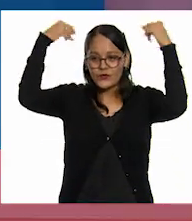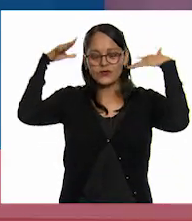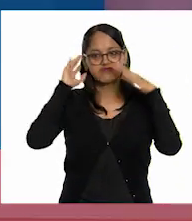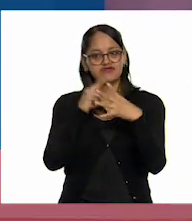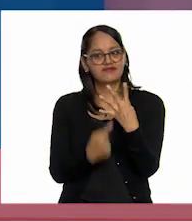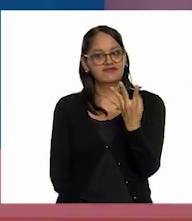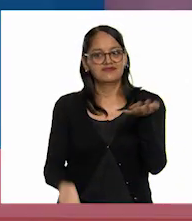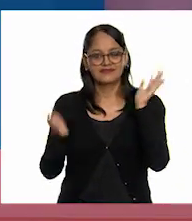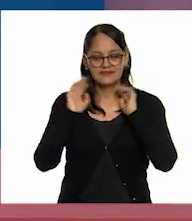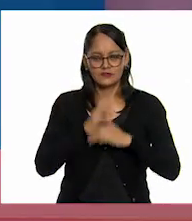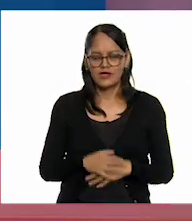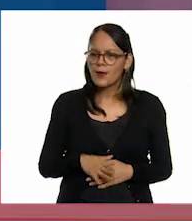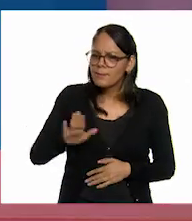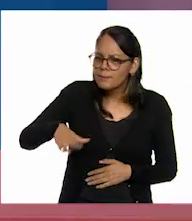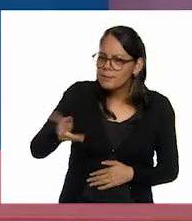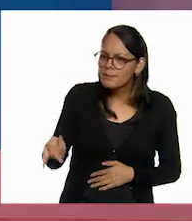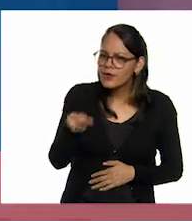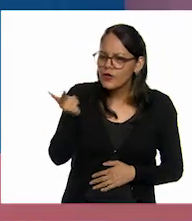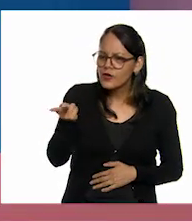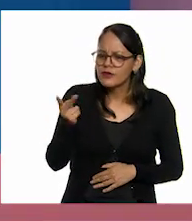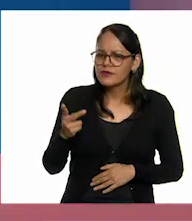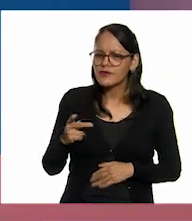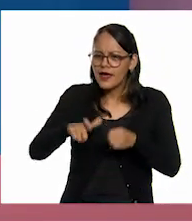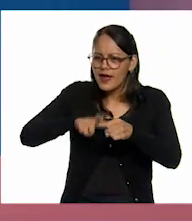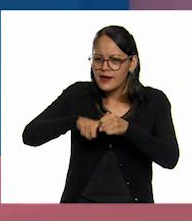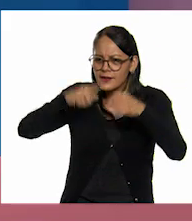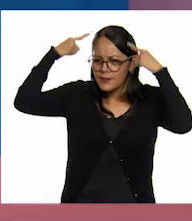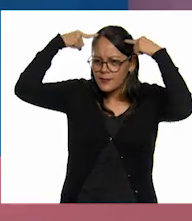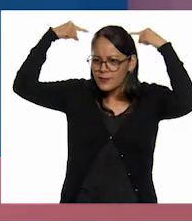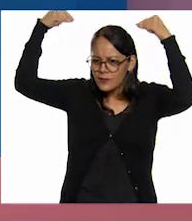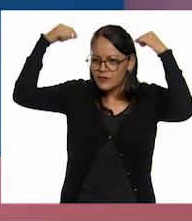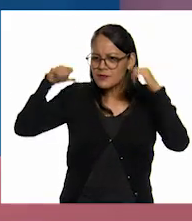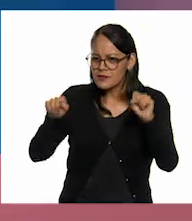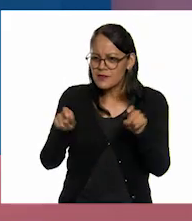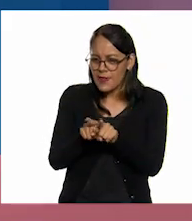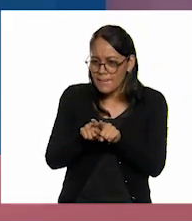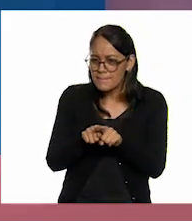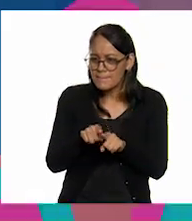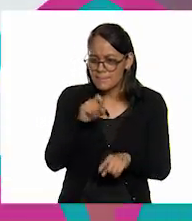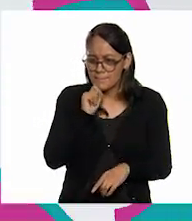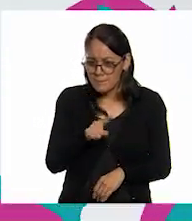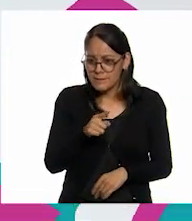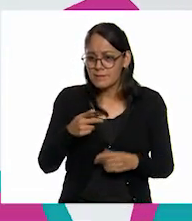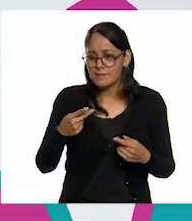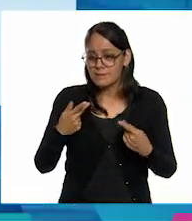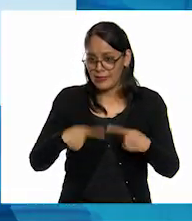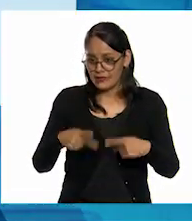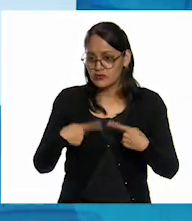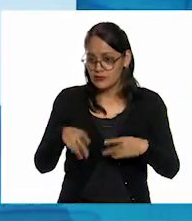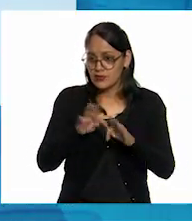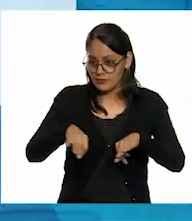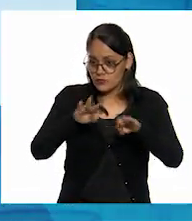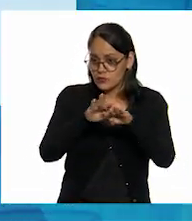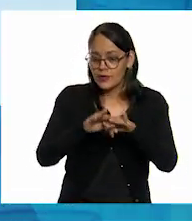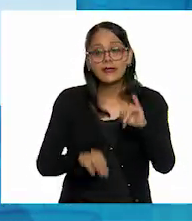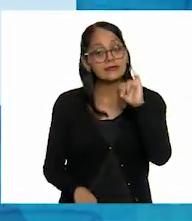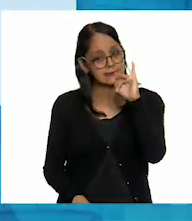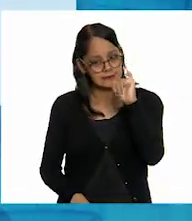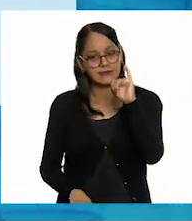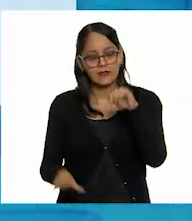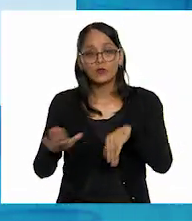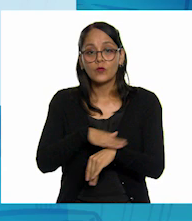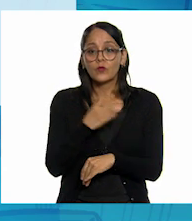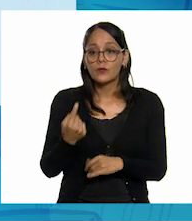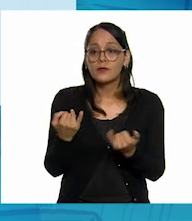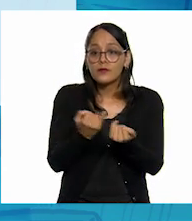Carlos, pero el búho también debe ser un personaje principal, porque él es quien se da cuenta de